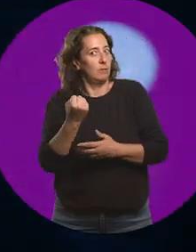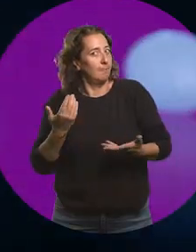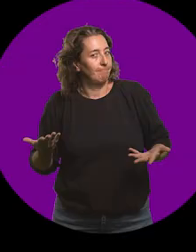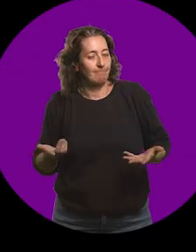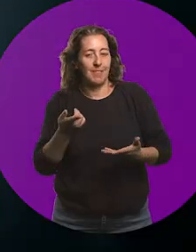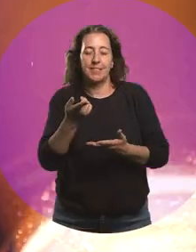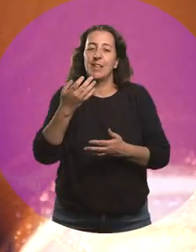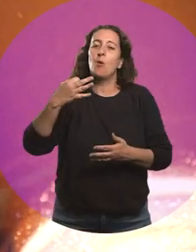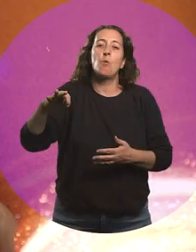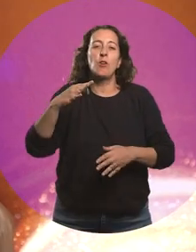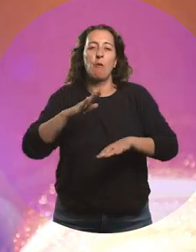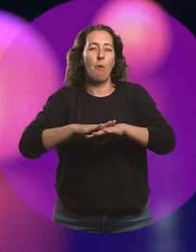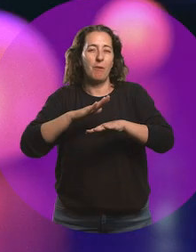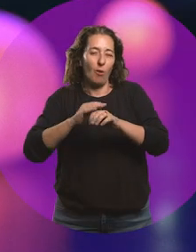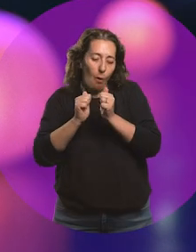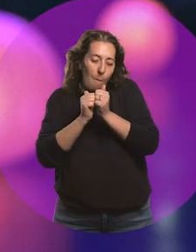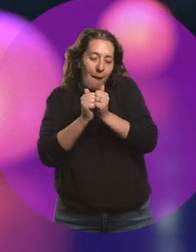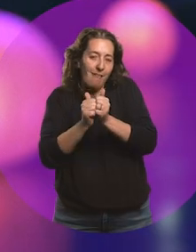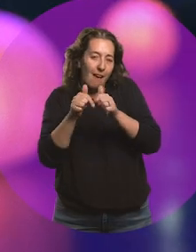el único momento que tiene ese acompañamiento.